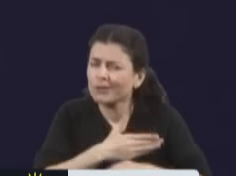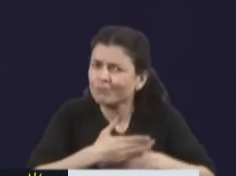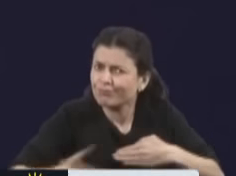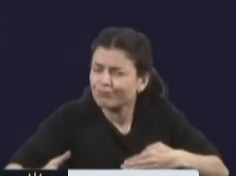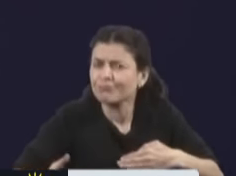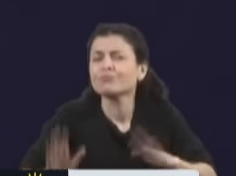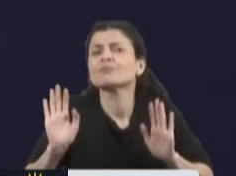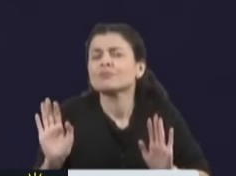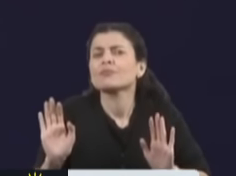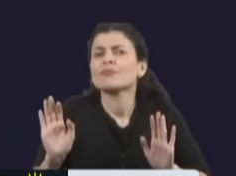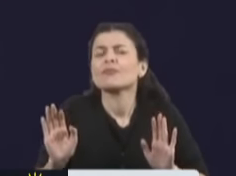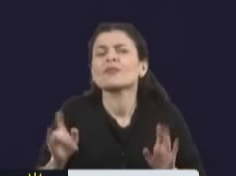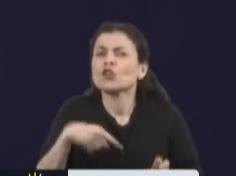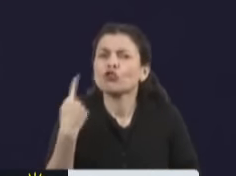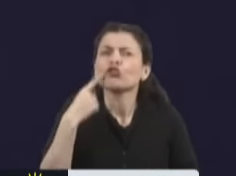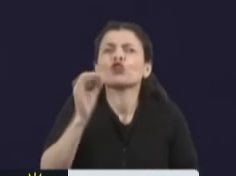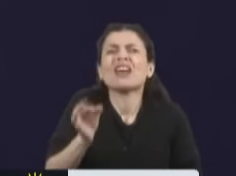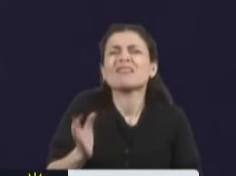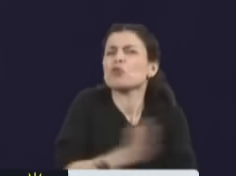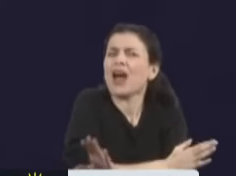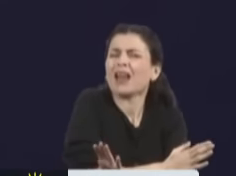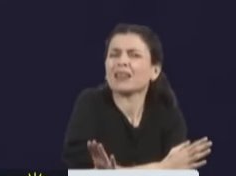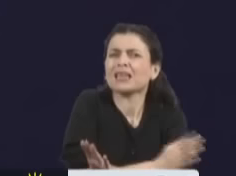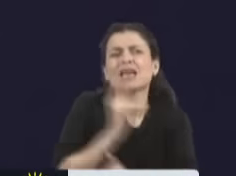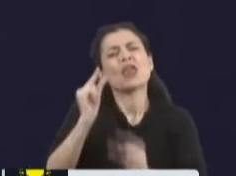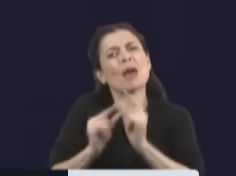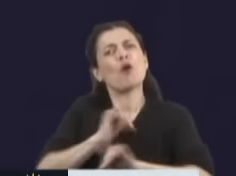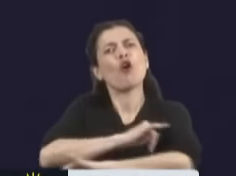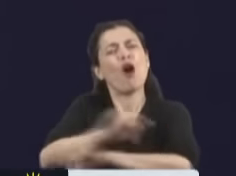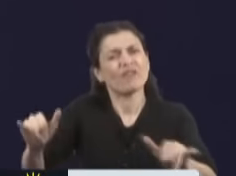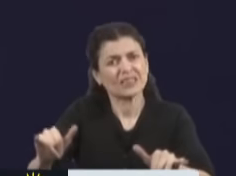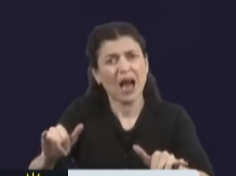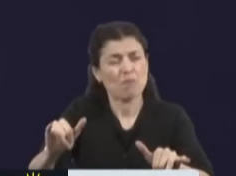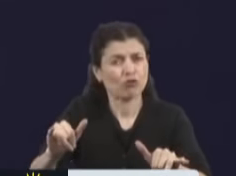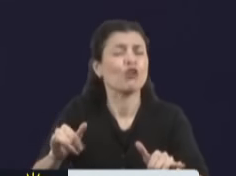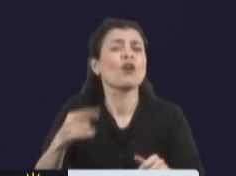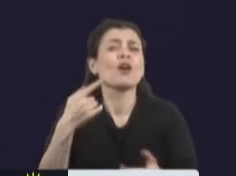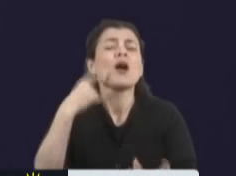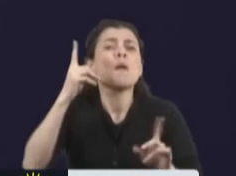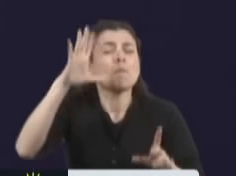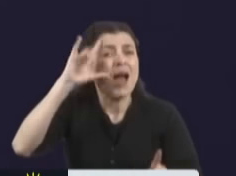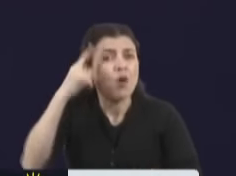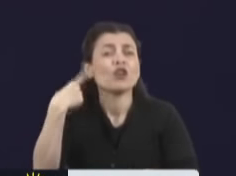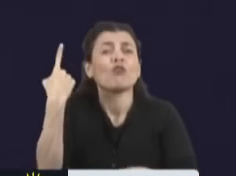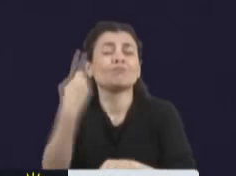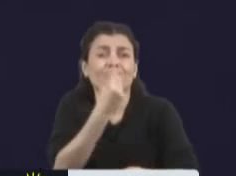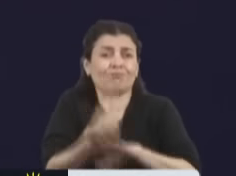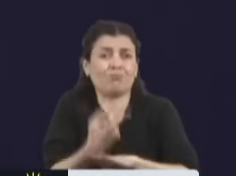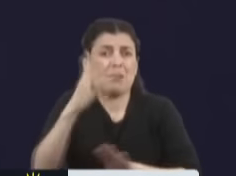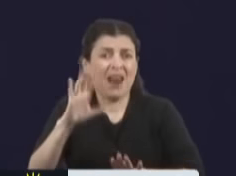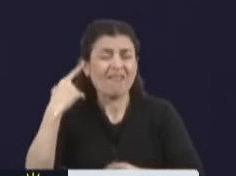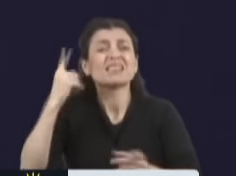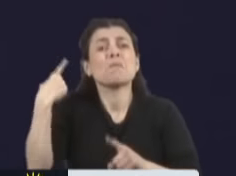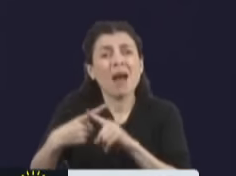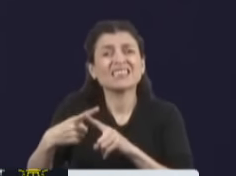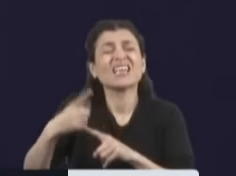incluso tanto lo sabíamos que lo anticipamos y se lo fuimos contando ustedes a través de estos primeros 7 meses de de gobierno